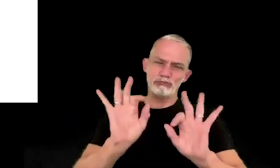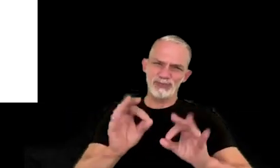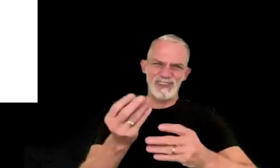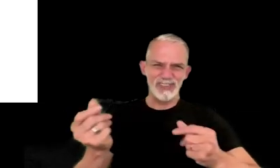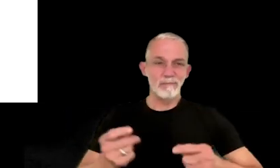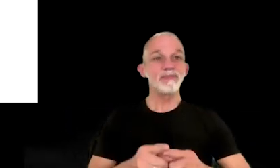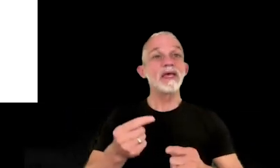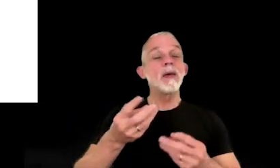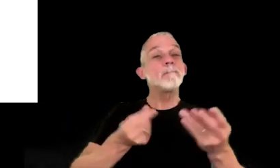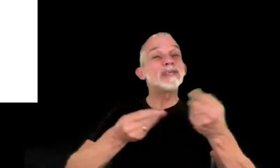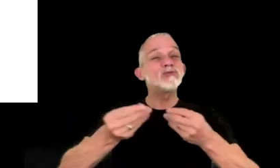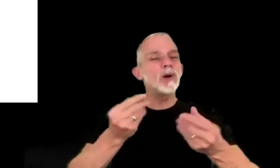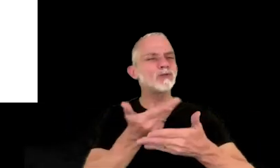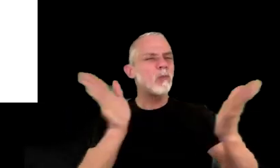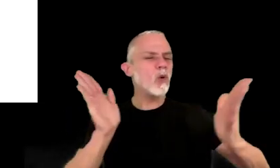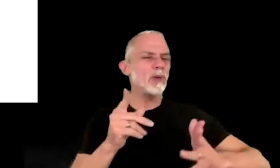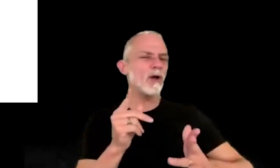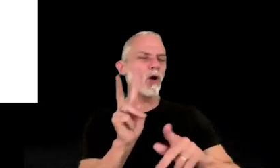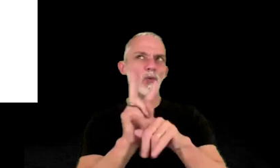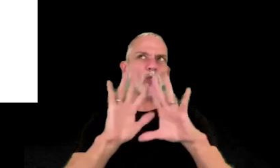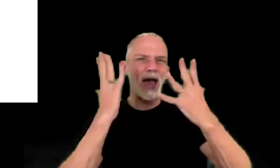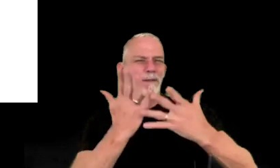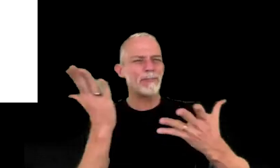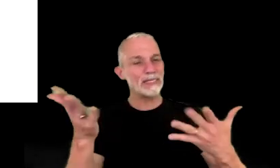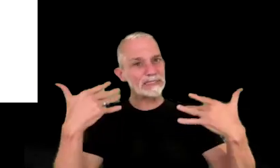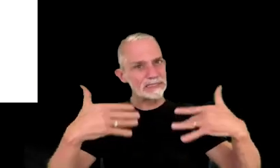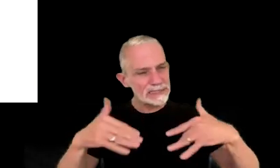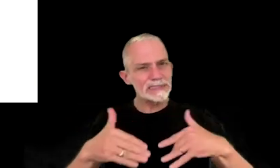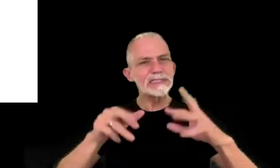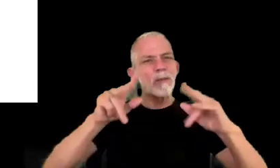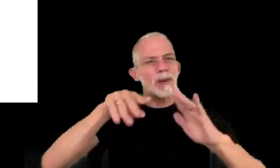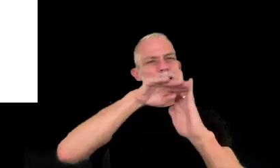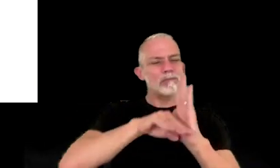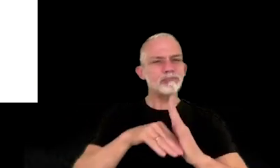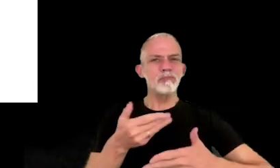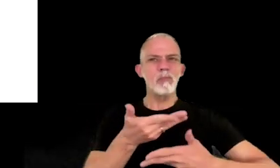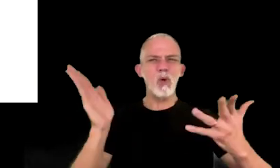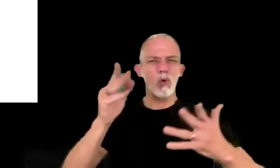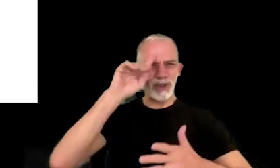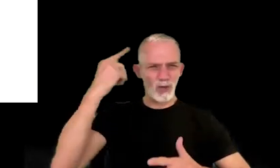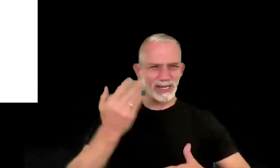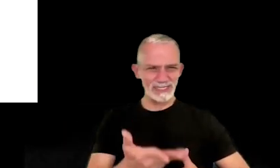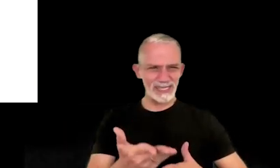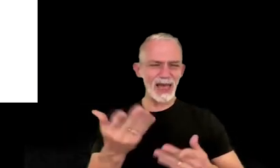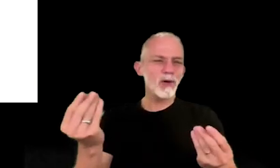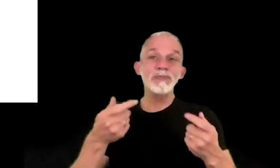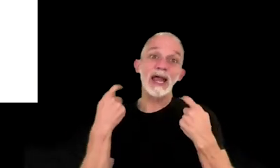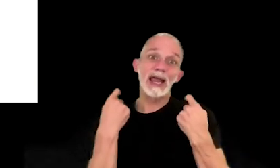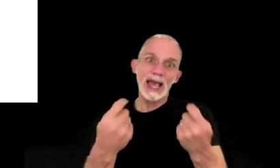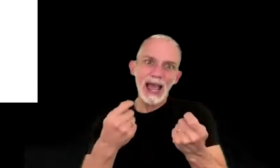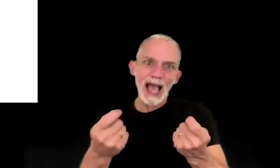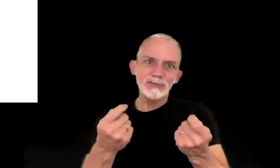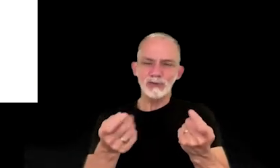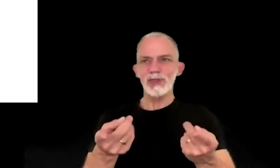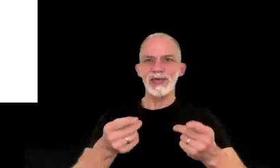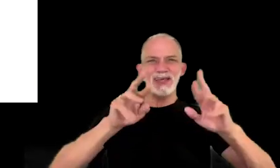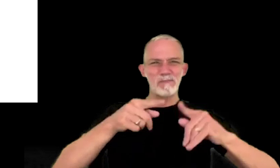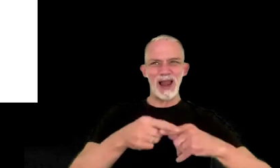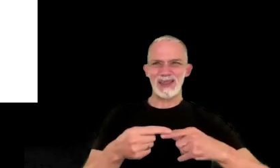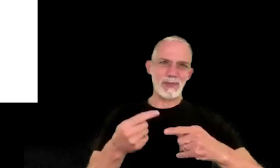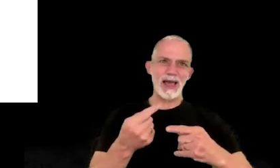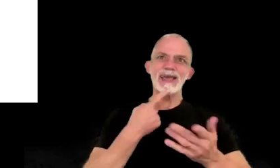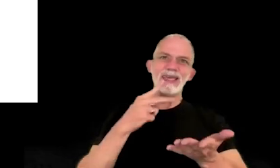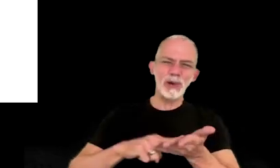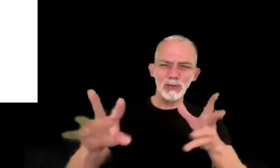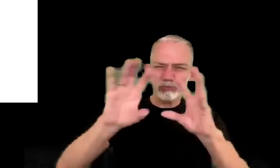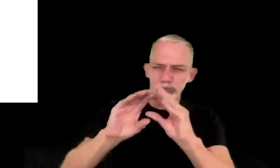del presupuesto público y ambiente, otro tema que hace a las políticas públicas y también se relaciona con los gastos políticas fiscales. ¿Por qué? Porque